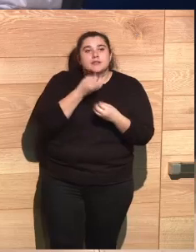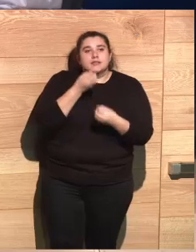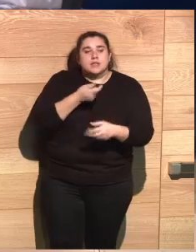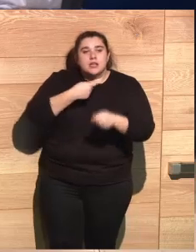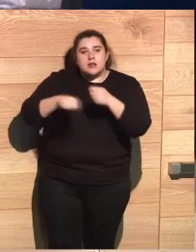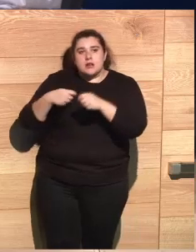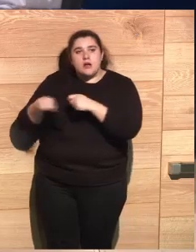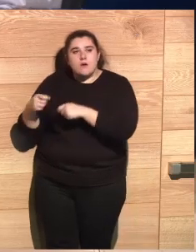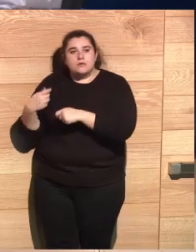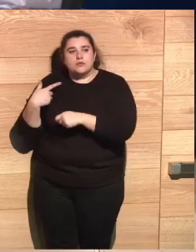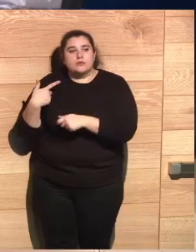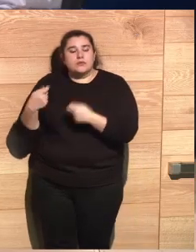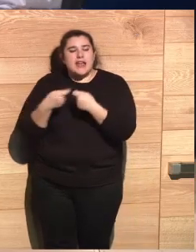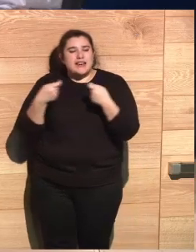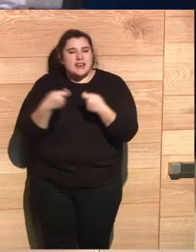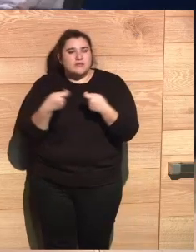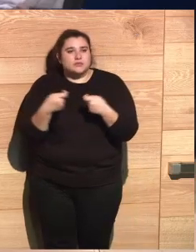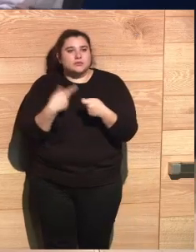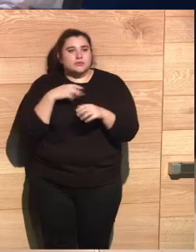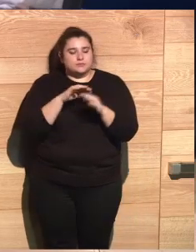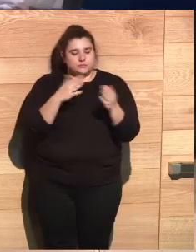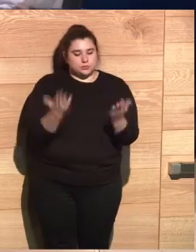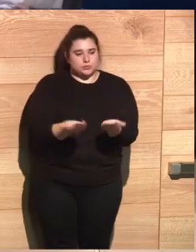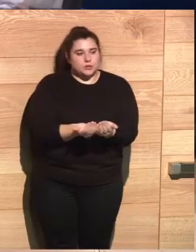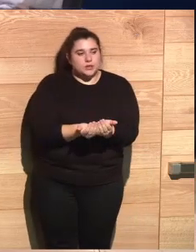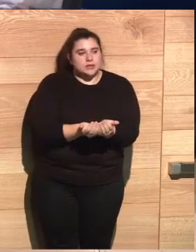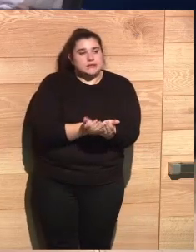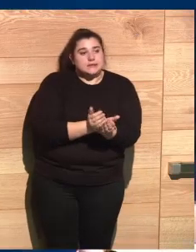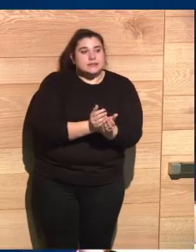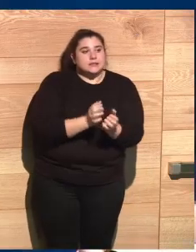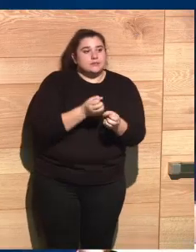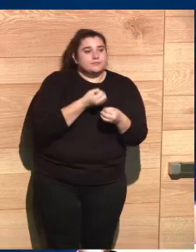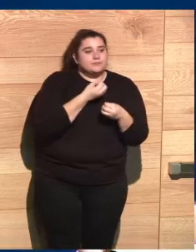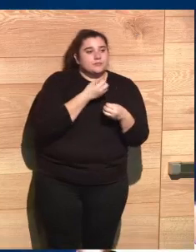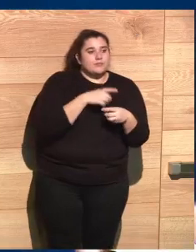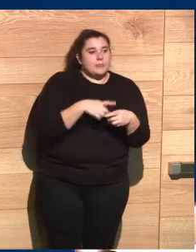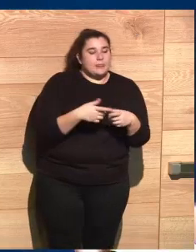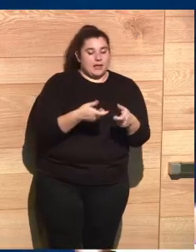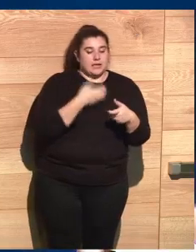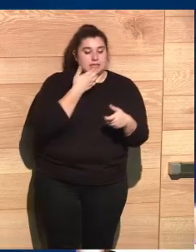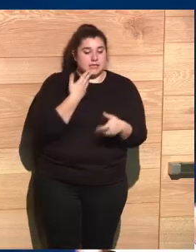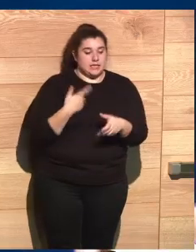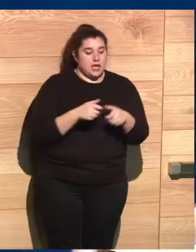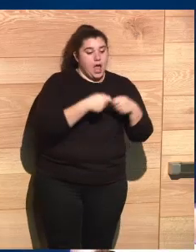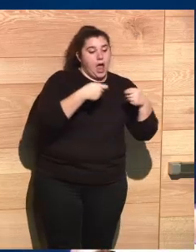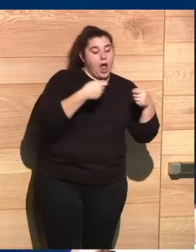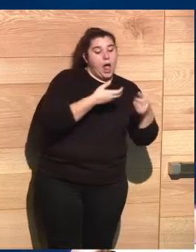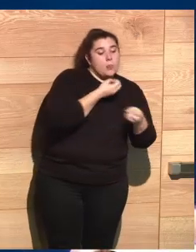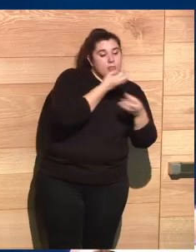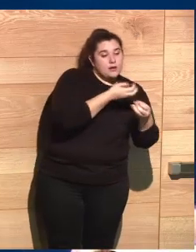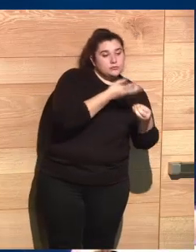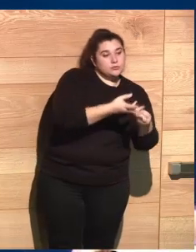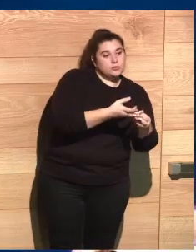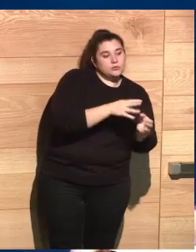en las dos direcciones, ¿no? O sea, un mundo sobre el que tú influyes con tus datos es un mundo que puede influir sobre ti, porque la máquina de extracción de